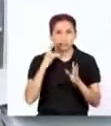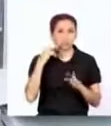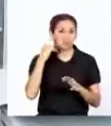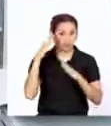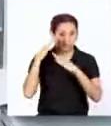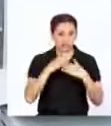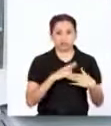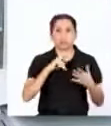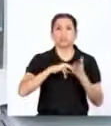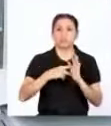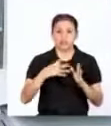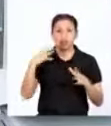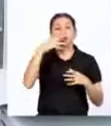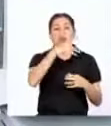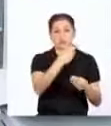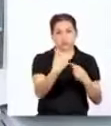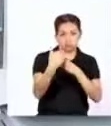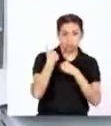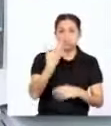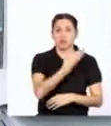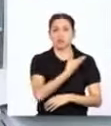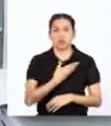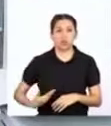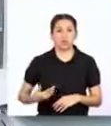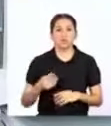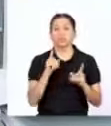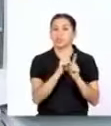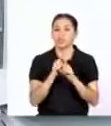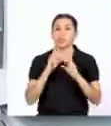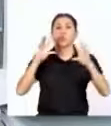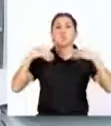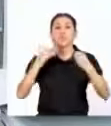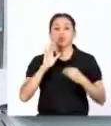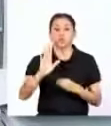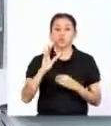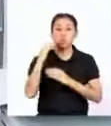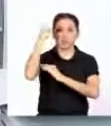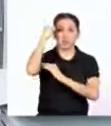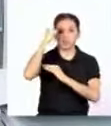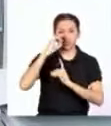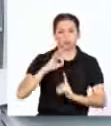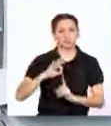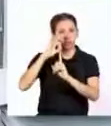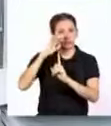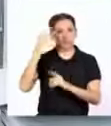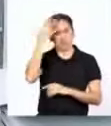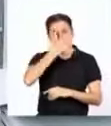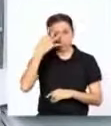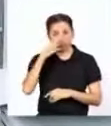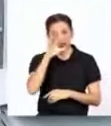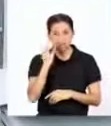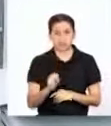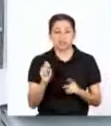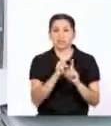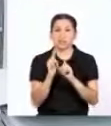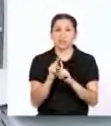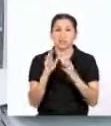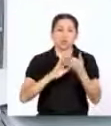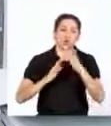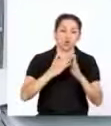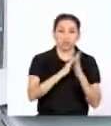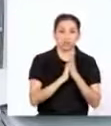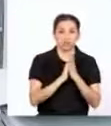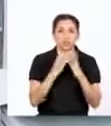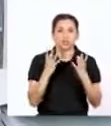discriminación étnico-racial es un asunto público que impide el ejercicio de los derechos fundamentales de las personas afroperuanas y de los pueblos indígenas